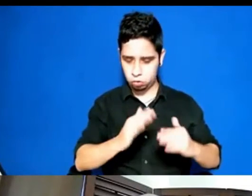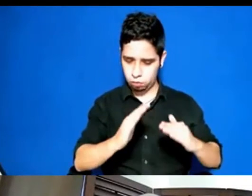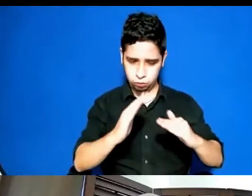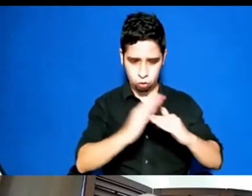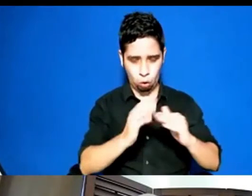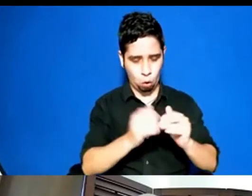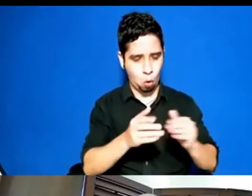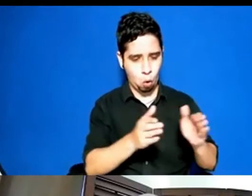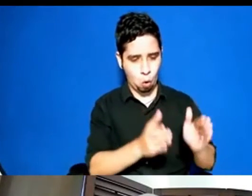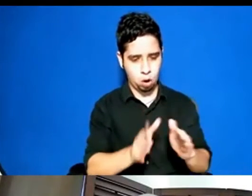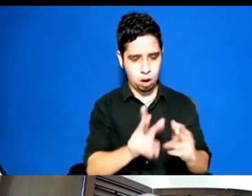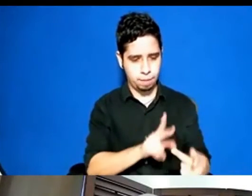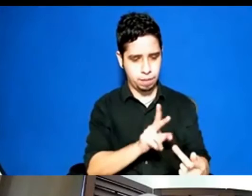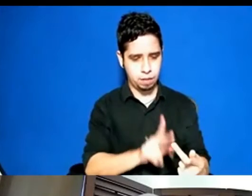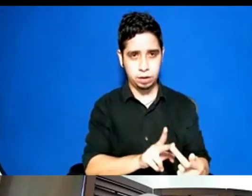orden,